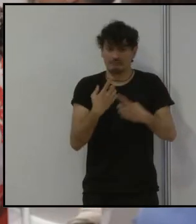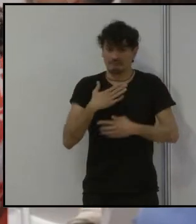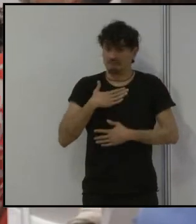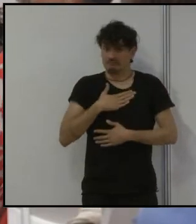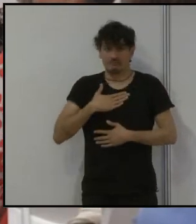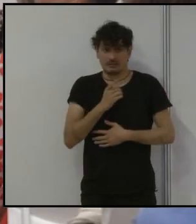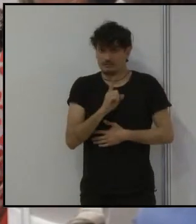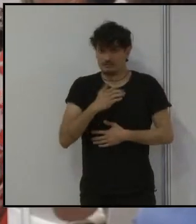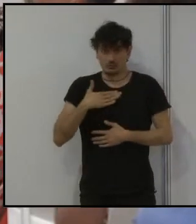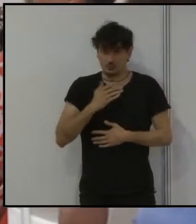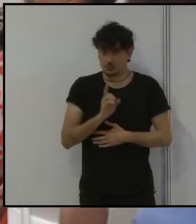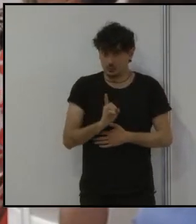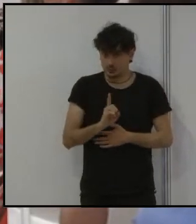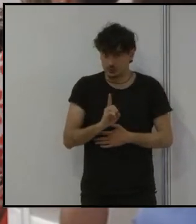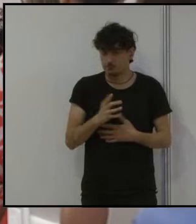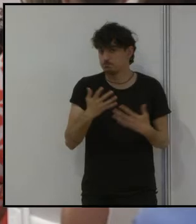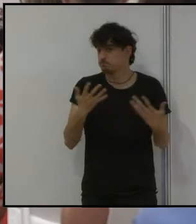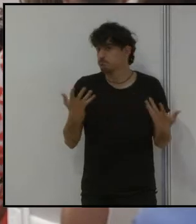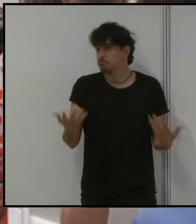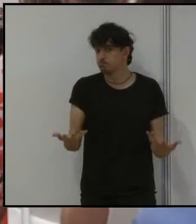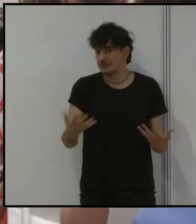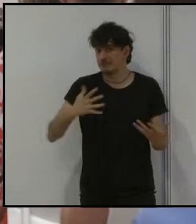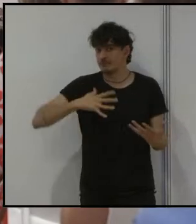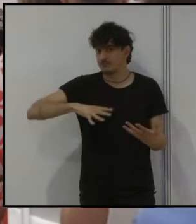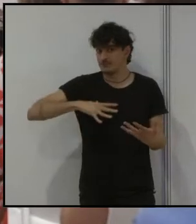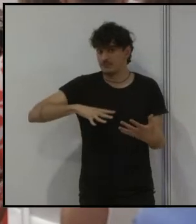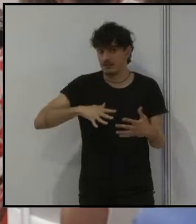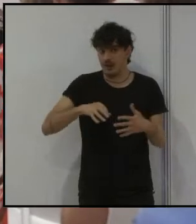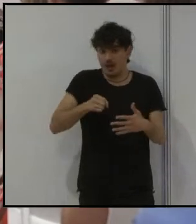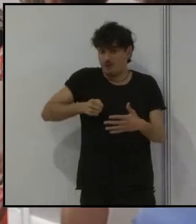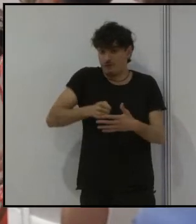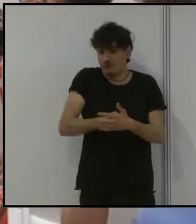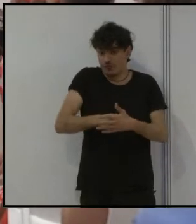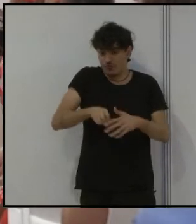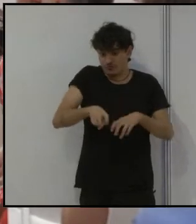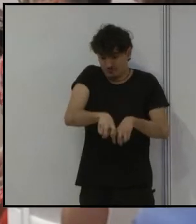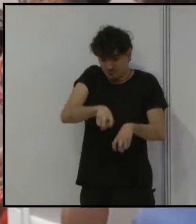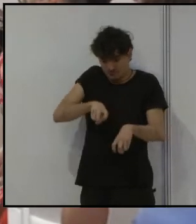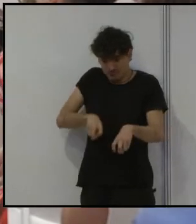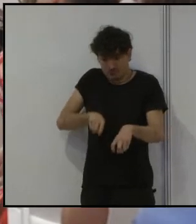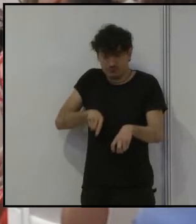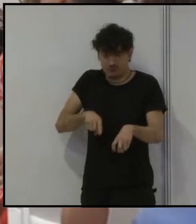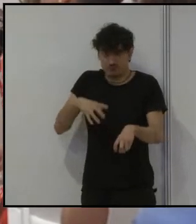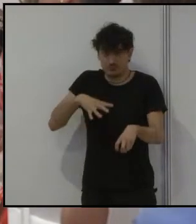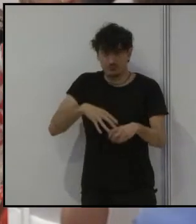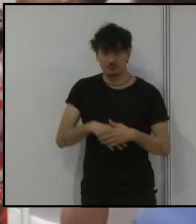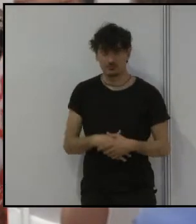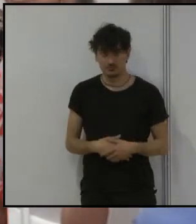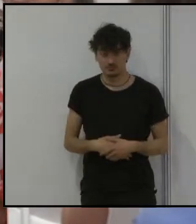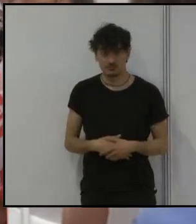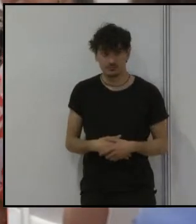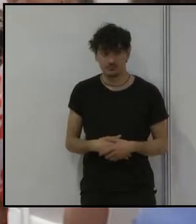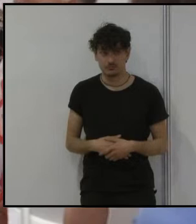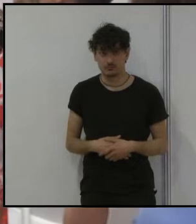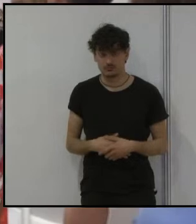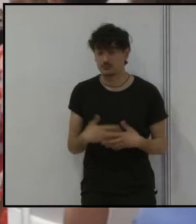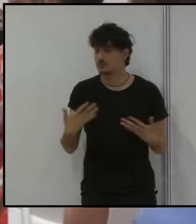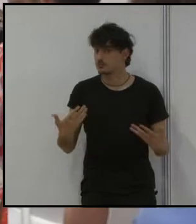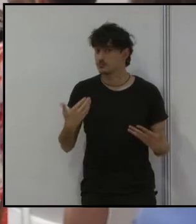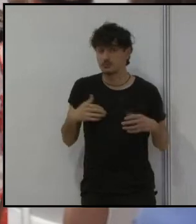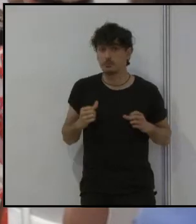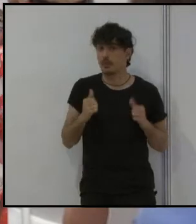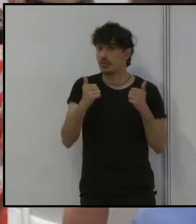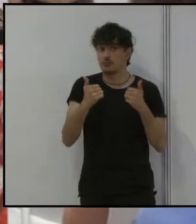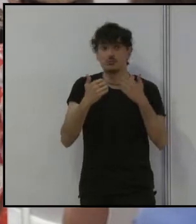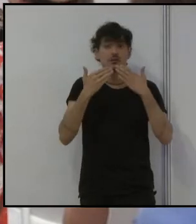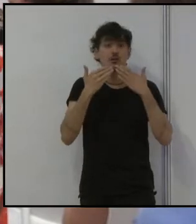siente cómodo con esta circunstancia, rogamos se traslade al fondo de esta llenísima sala. Así que comenzamos ya.